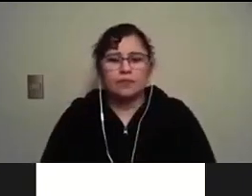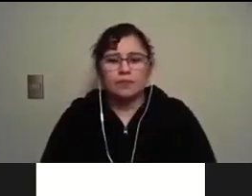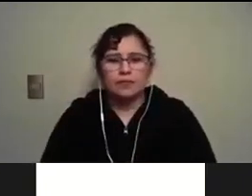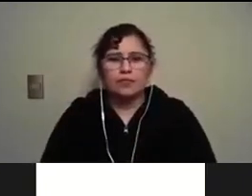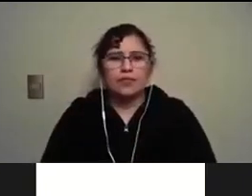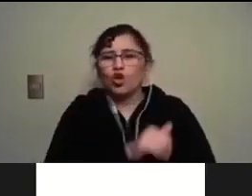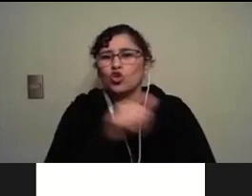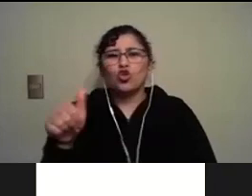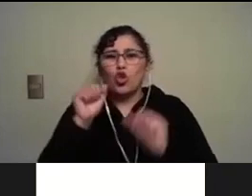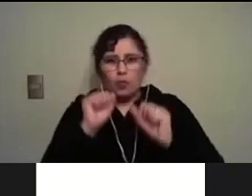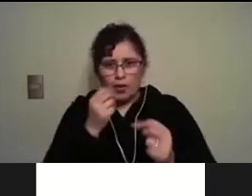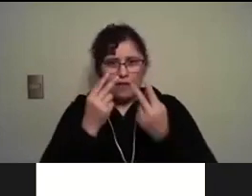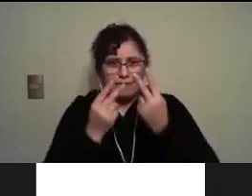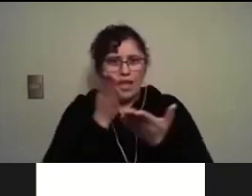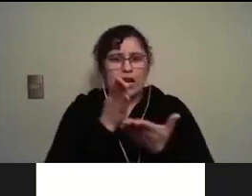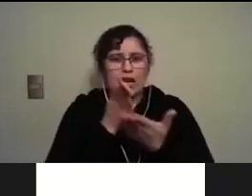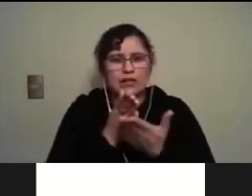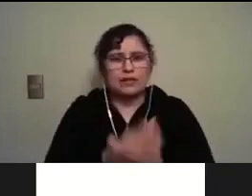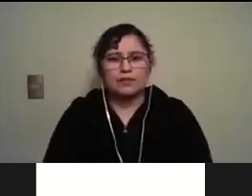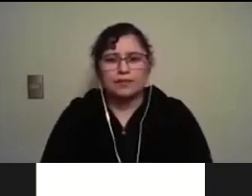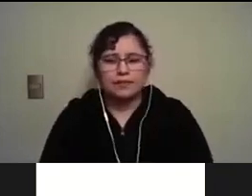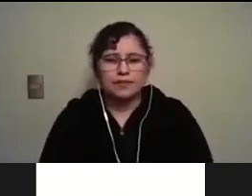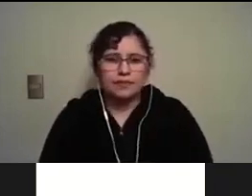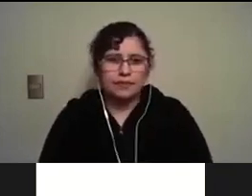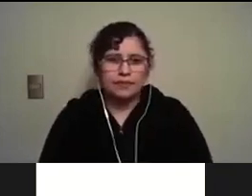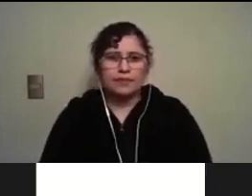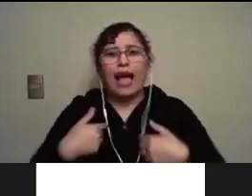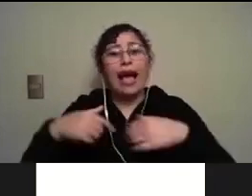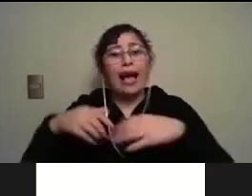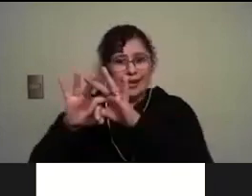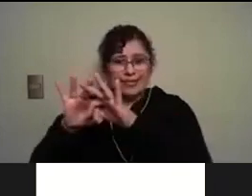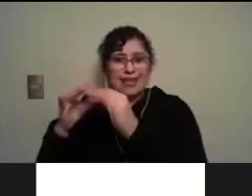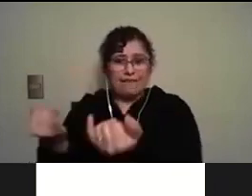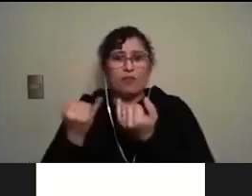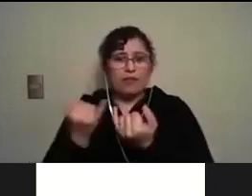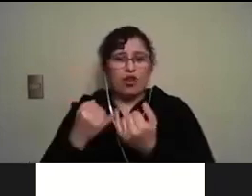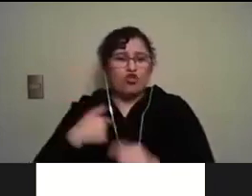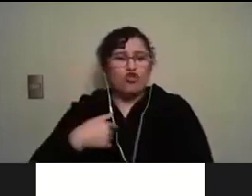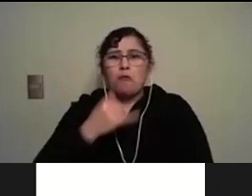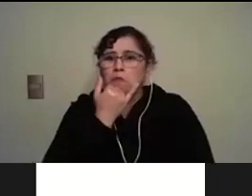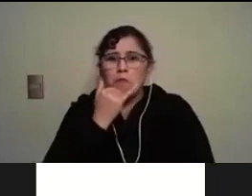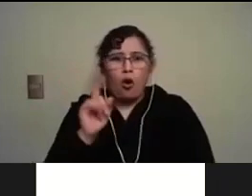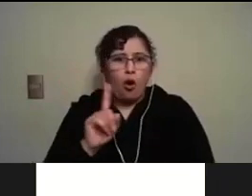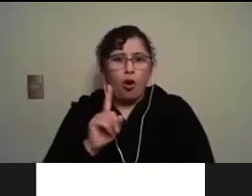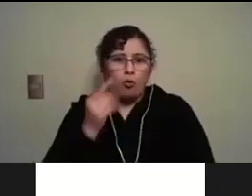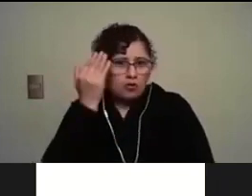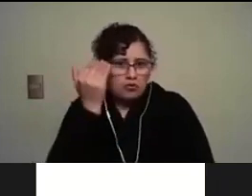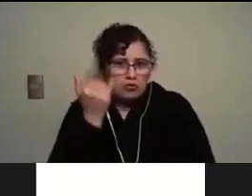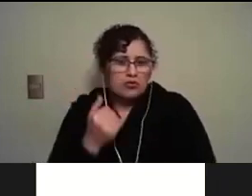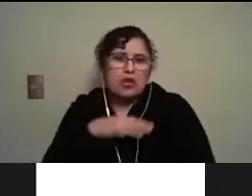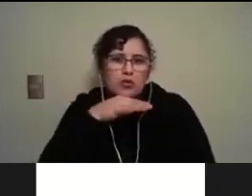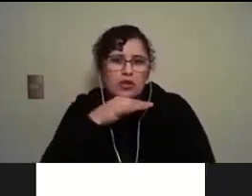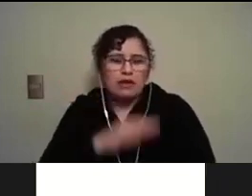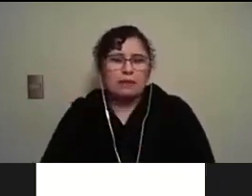Ah, fantástico, fantástico. Eso no lo sabía. Ya, se lo agradezco. Yo no sé usar eso YouTube, pero para el próximo semestre ya voy a aprender.